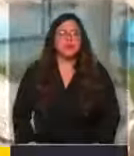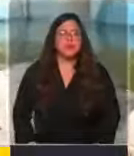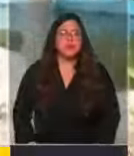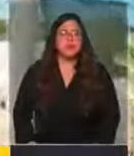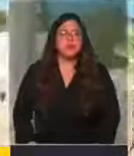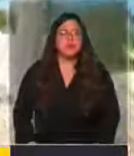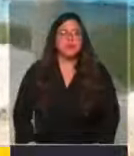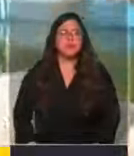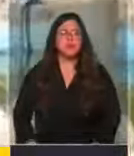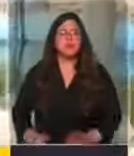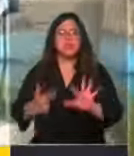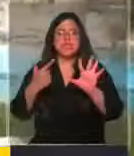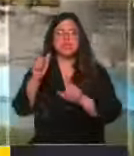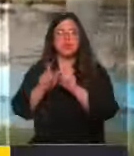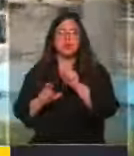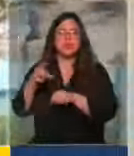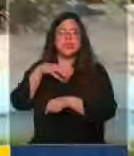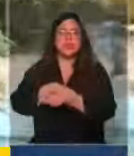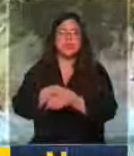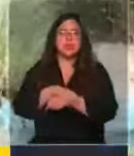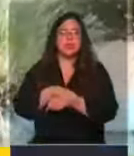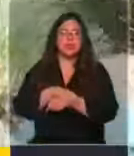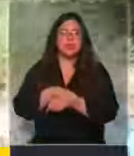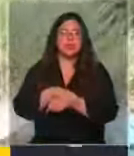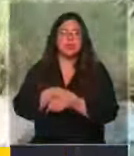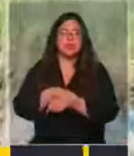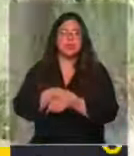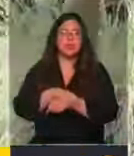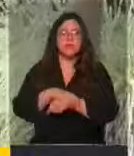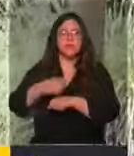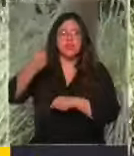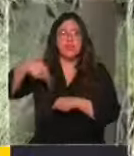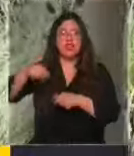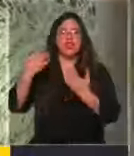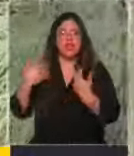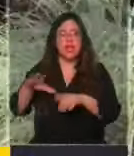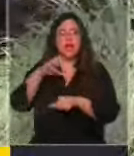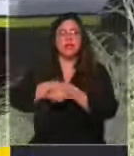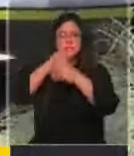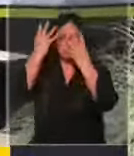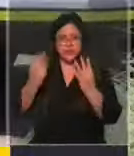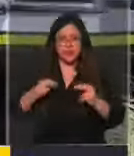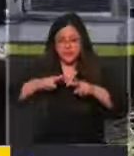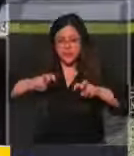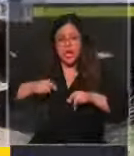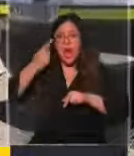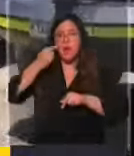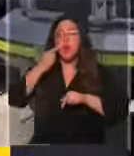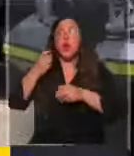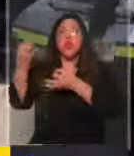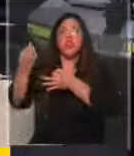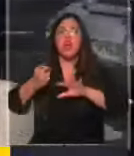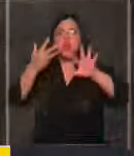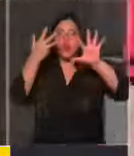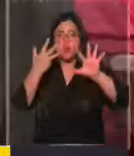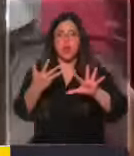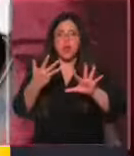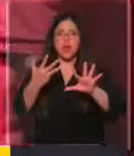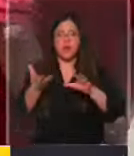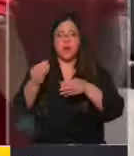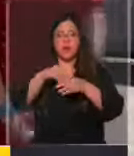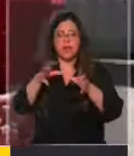Son 7 los detenidos que ya a esta altura están todos en prisión preventiva, pero serían 9 finalmente los que conforman esta